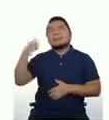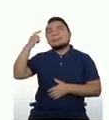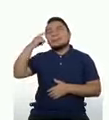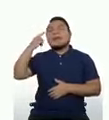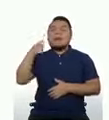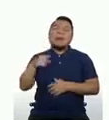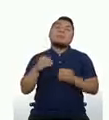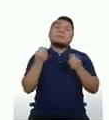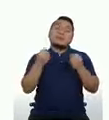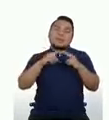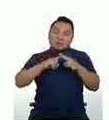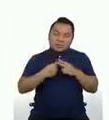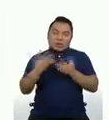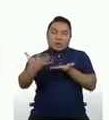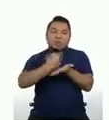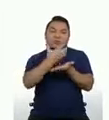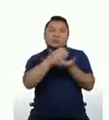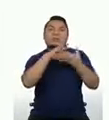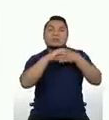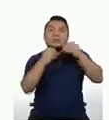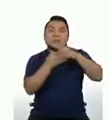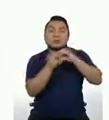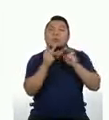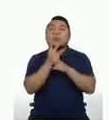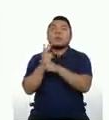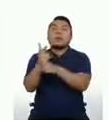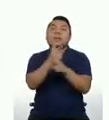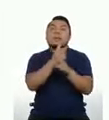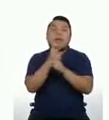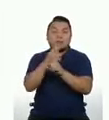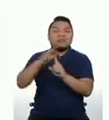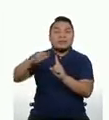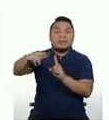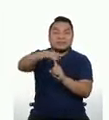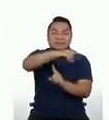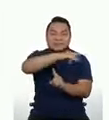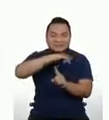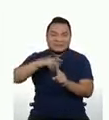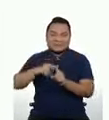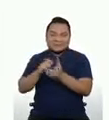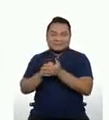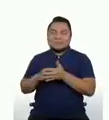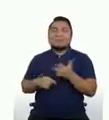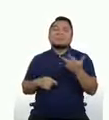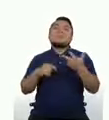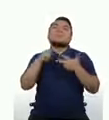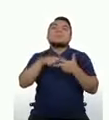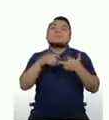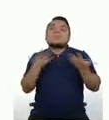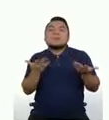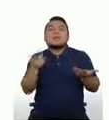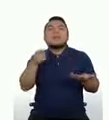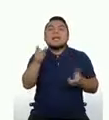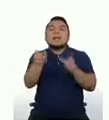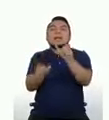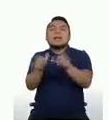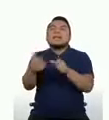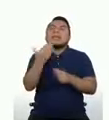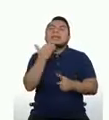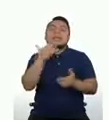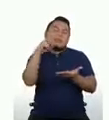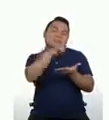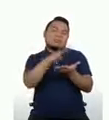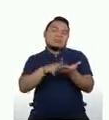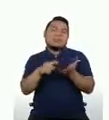Para comenzar mi recopilación de historias sobre el cuidado de la naturaleza. Público del texto. ¿Quién leerá